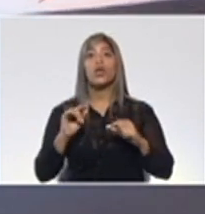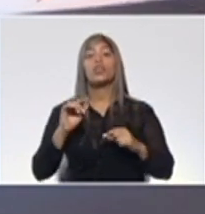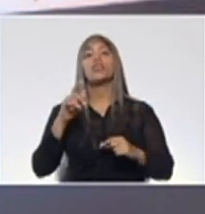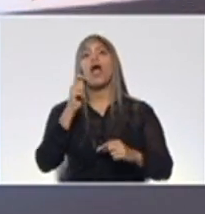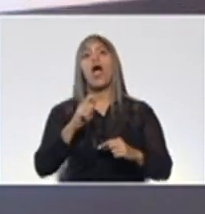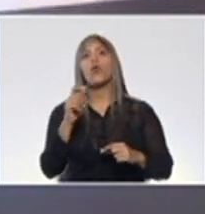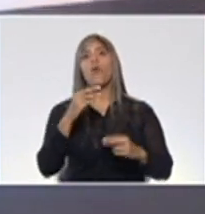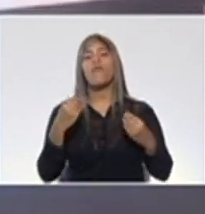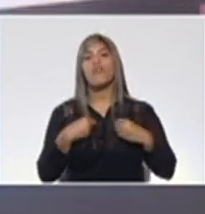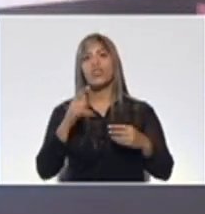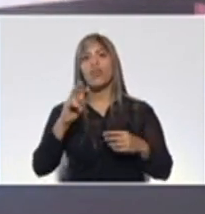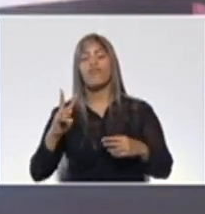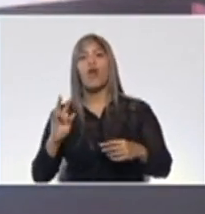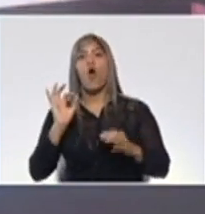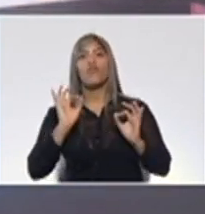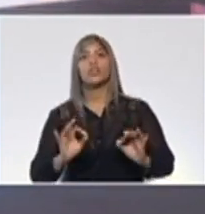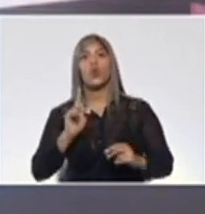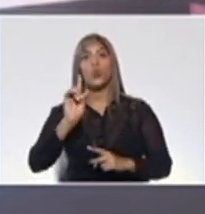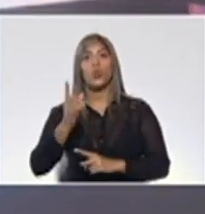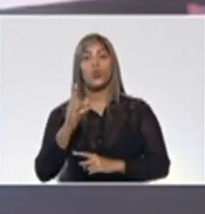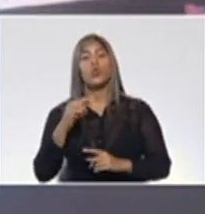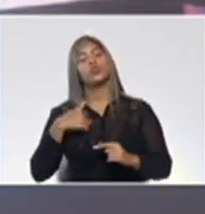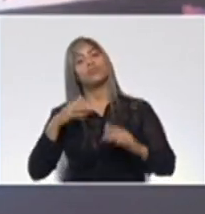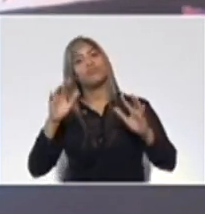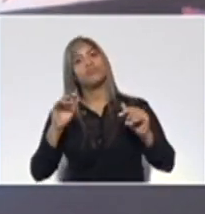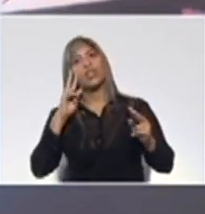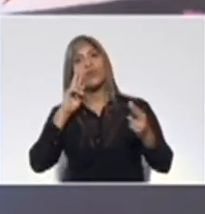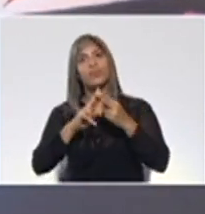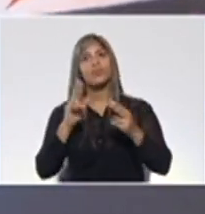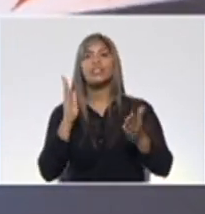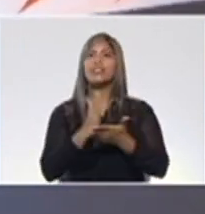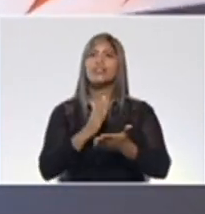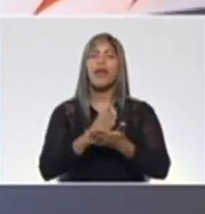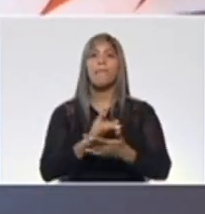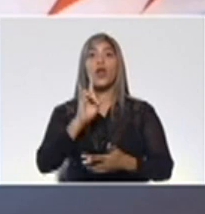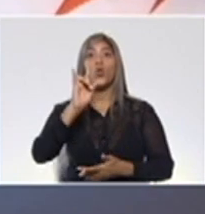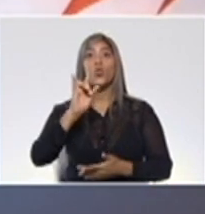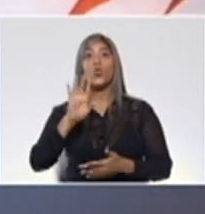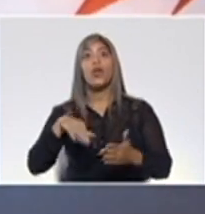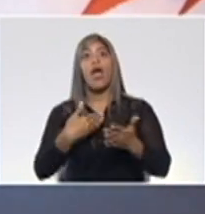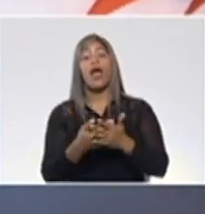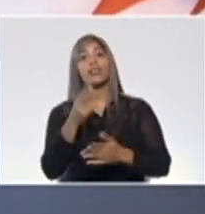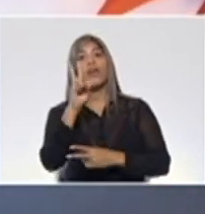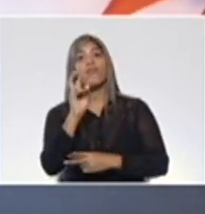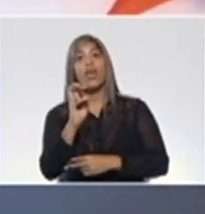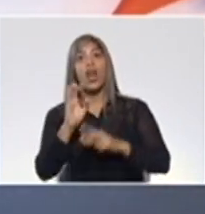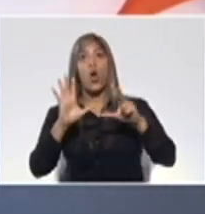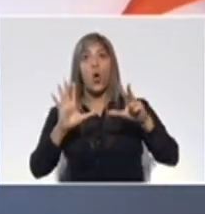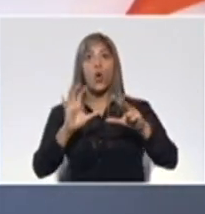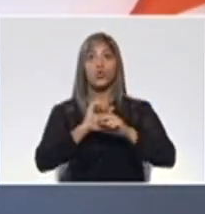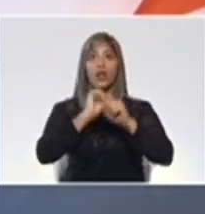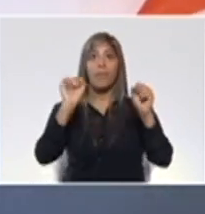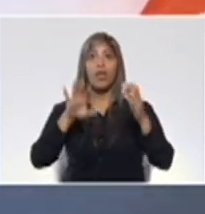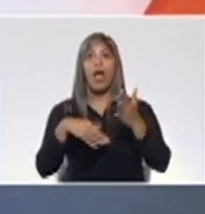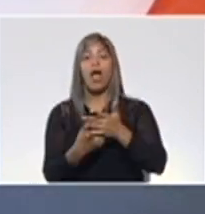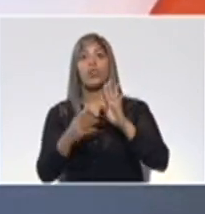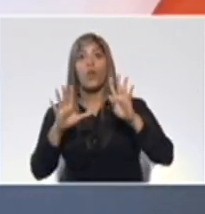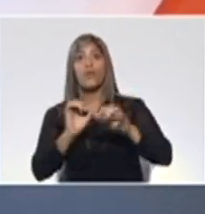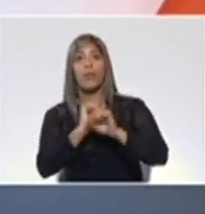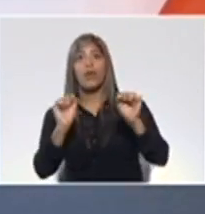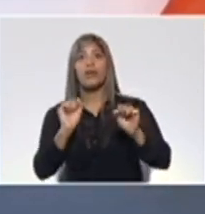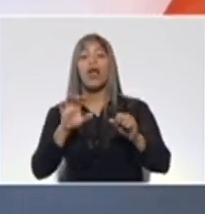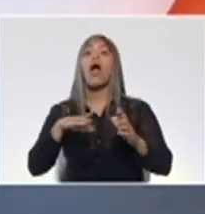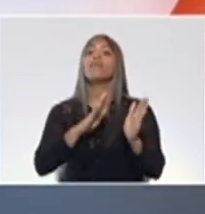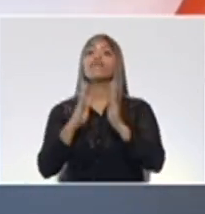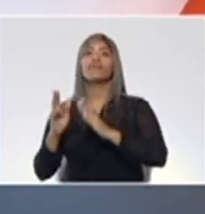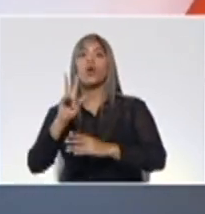@vivetvoficial1. Nos despedimos, pero les recordamos que nos encontraremos siempre, de lunes a viernes, de 8 a 9 de la mañana y de